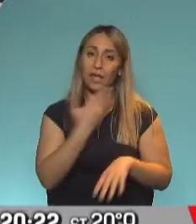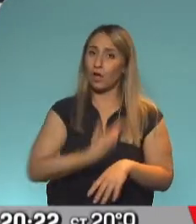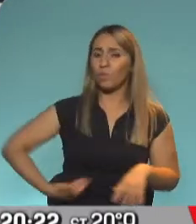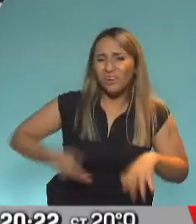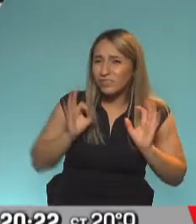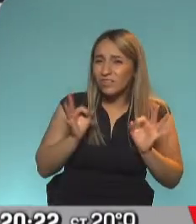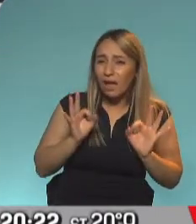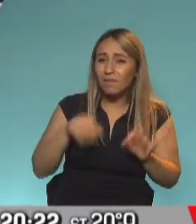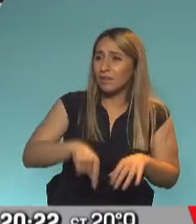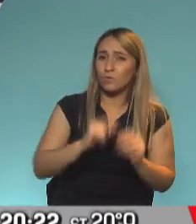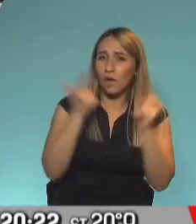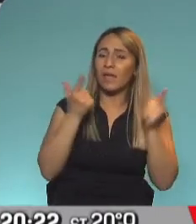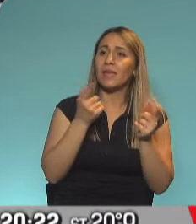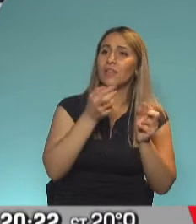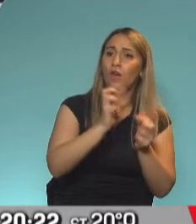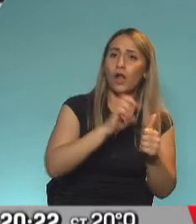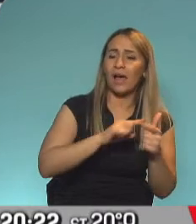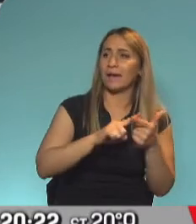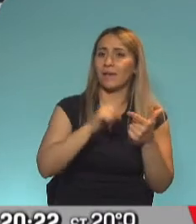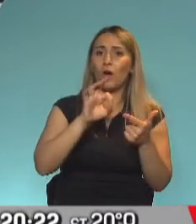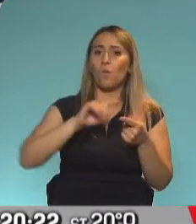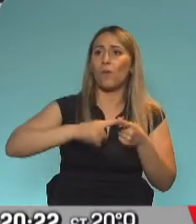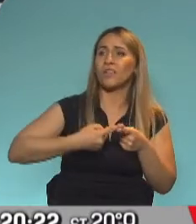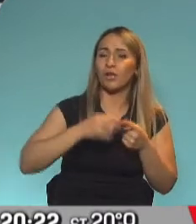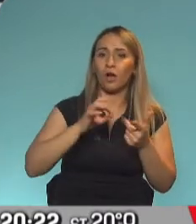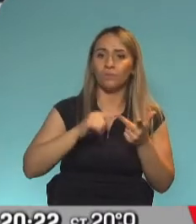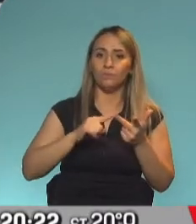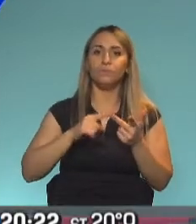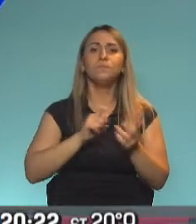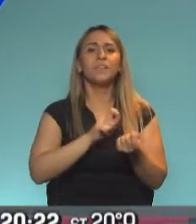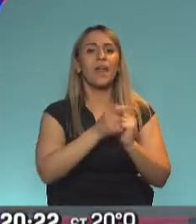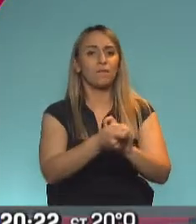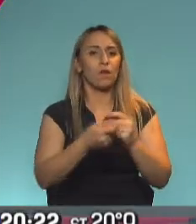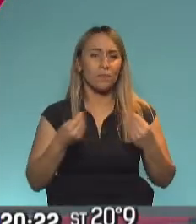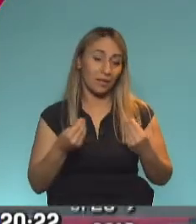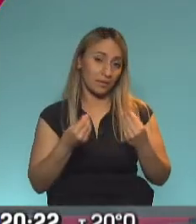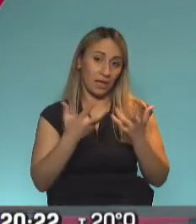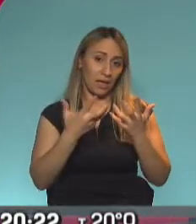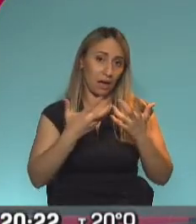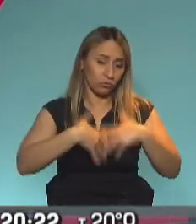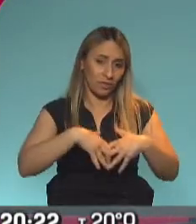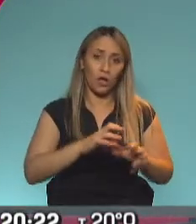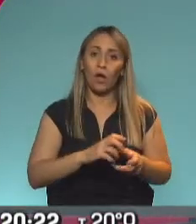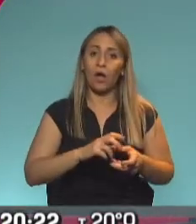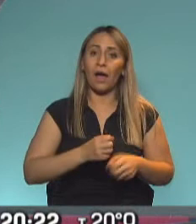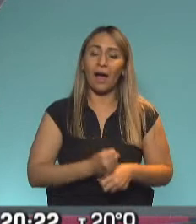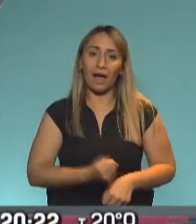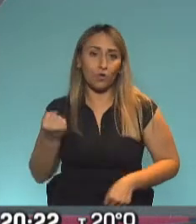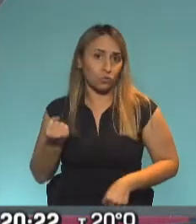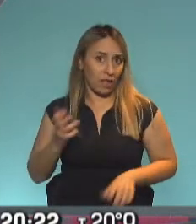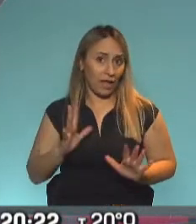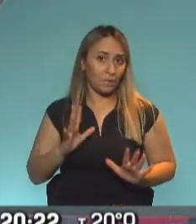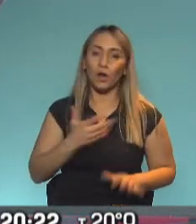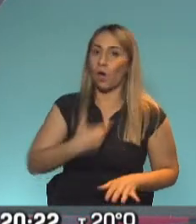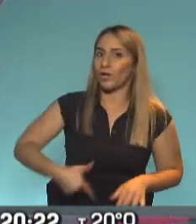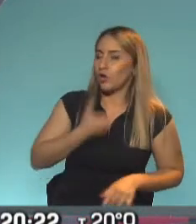no hay ni capital económico, ni social, ni político para hacer ninguna de esas cosas. Cuando hablas de reforma, prácticamente hay que llevarlo a reajuste, que es lo que justamente no quiere hacer exactamente,